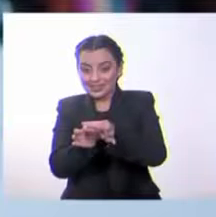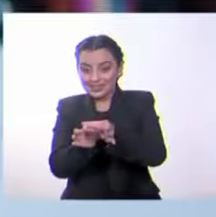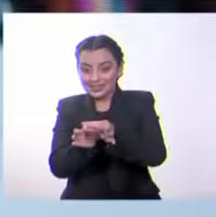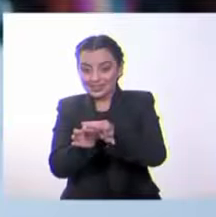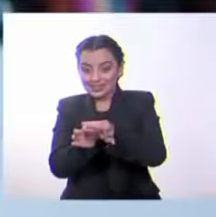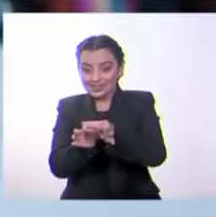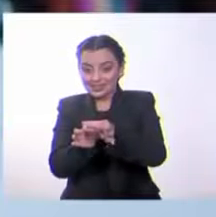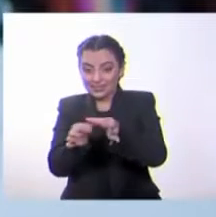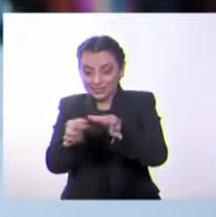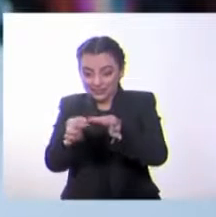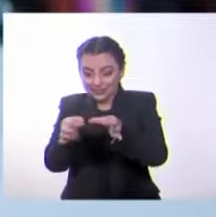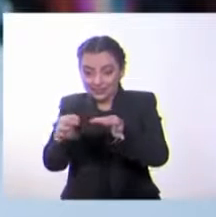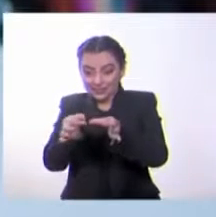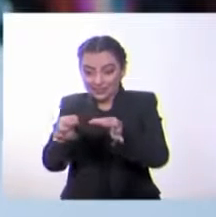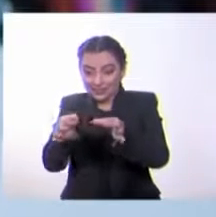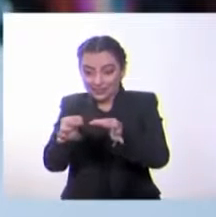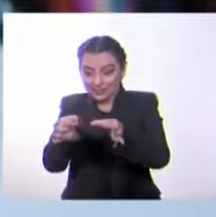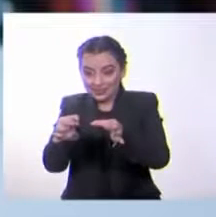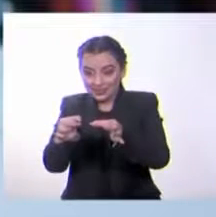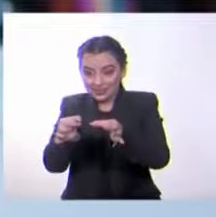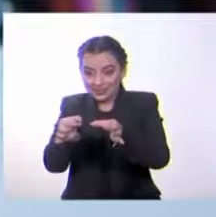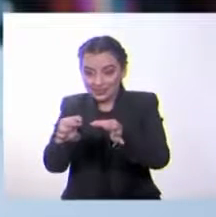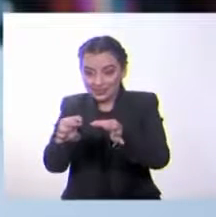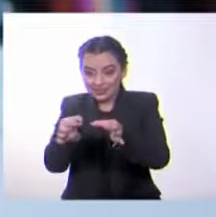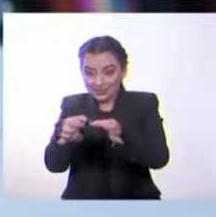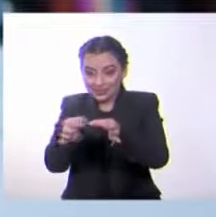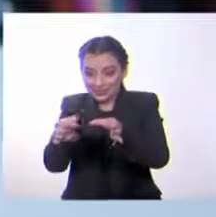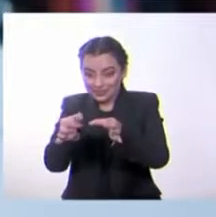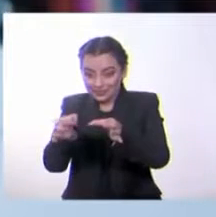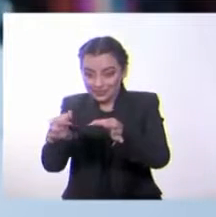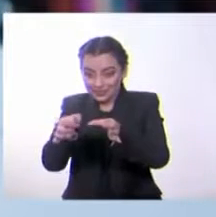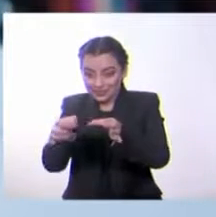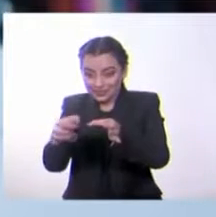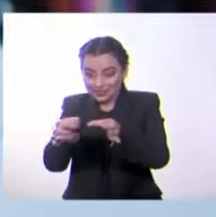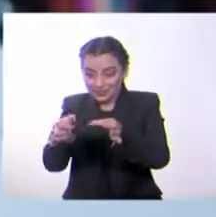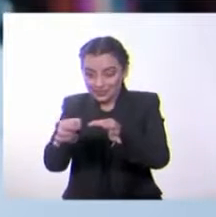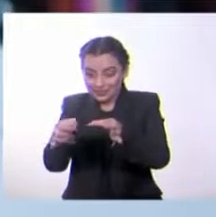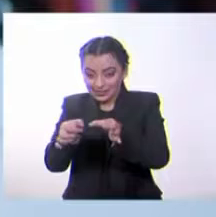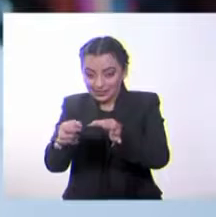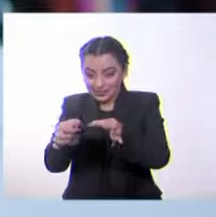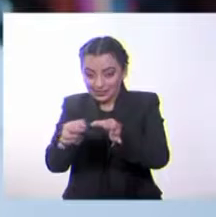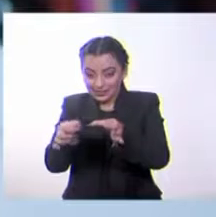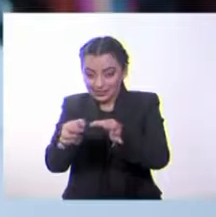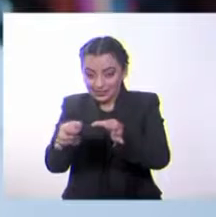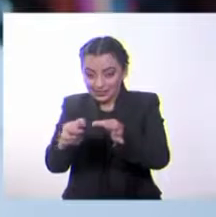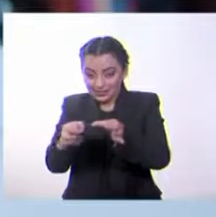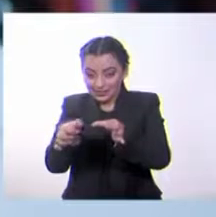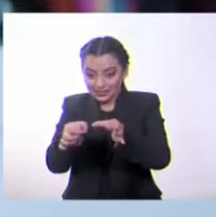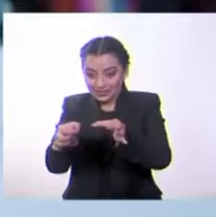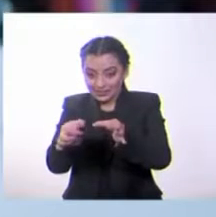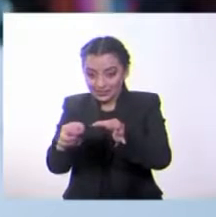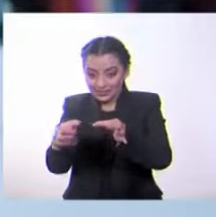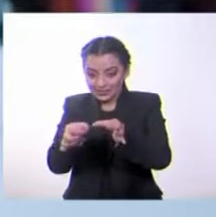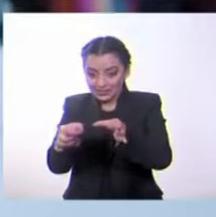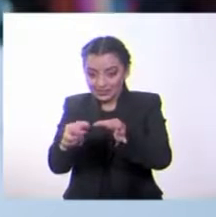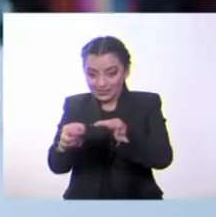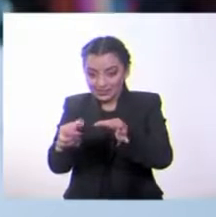y empiezo a remover la tarjeta. Observemos la interfase, qué es lo que